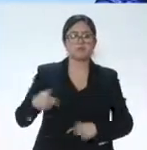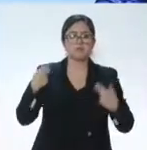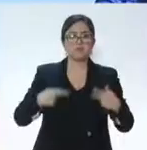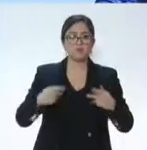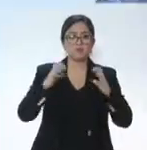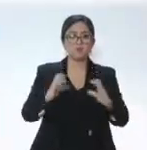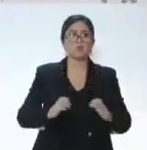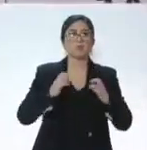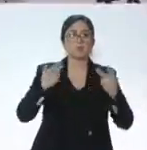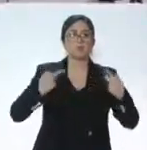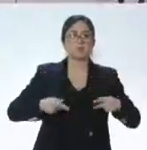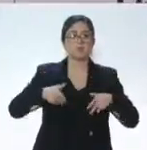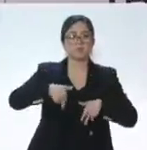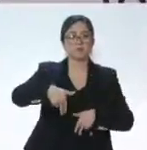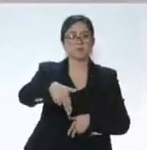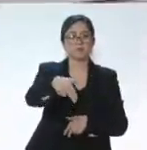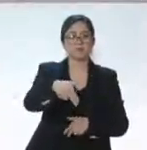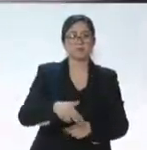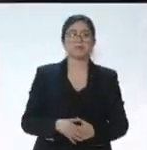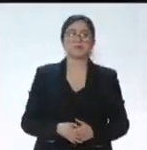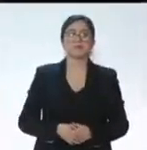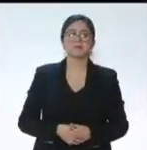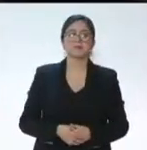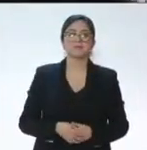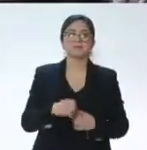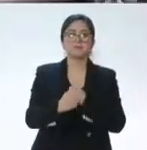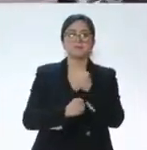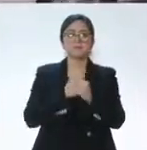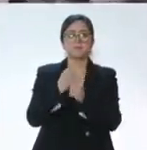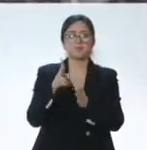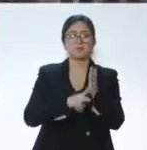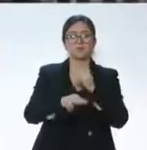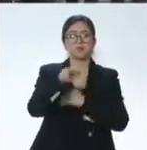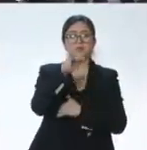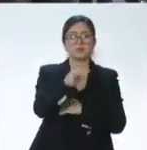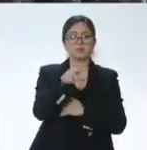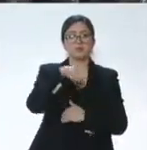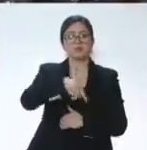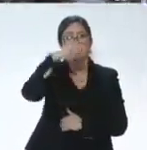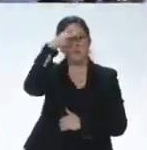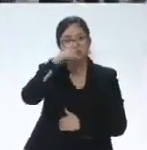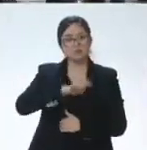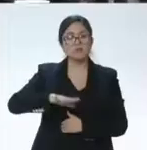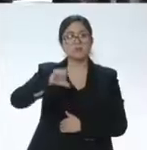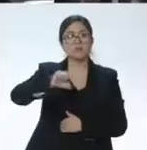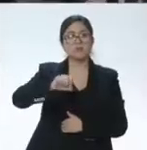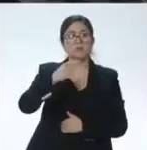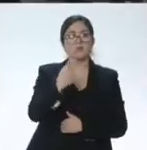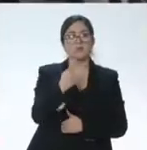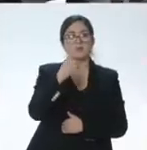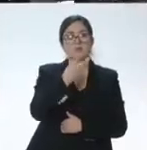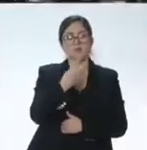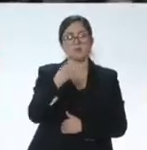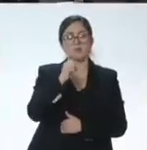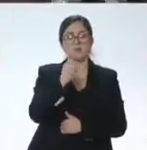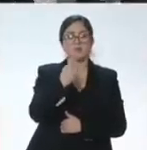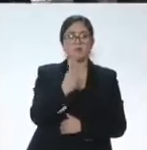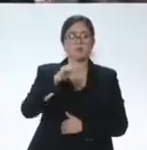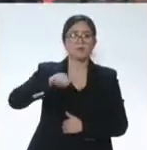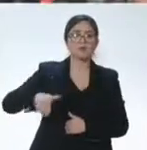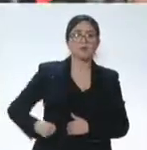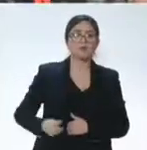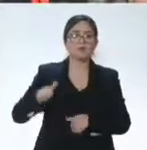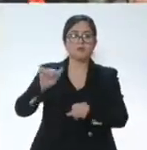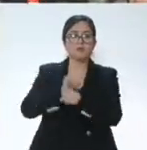Vea. En 2018 se contabilizaron en la Ciudad de México 21.462 incidentes de tránsito.